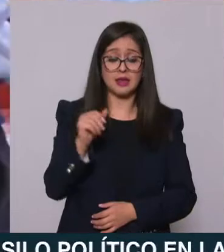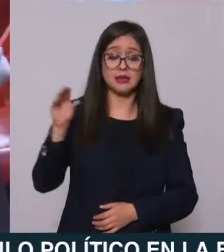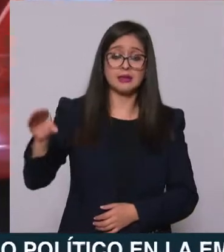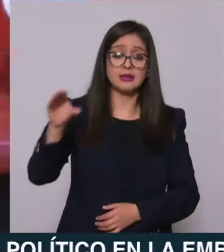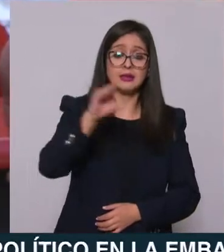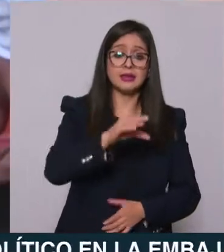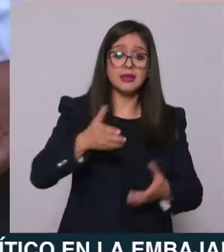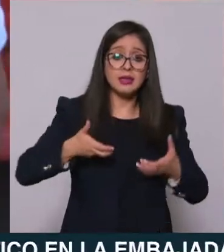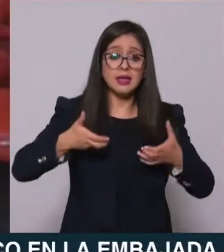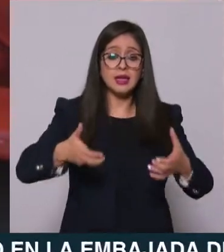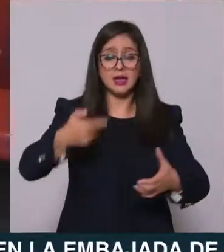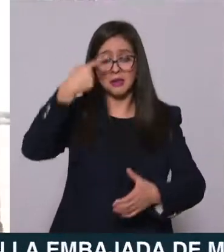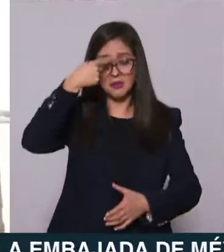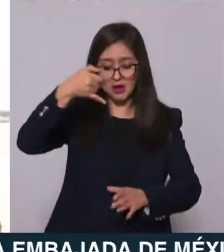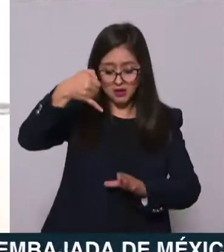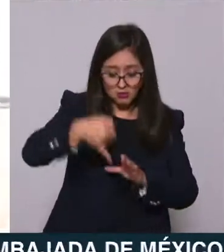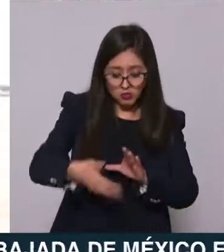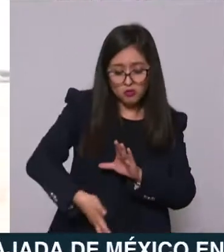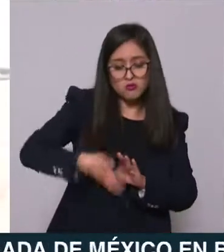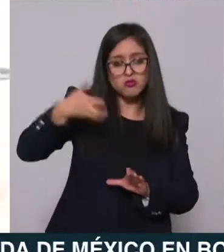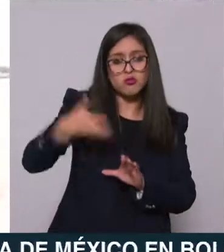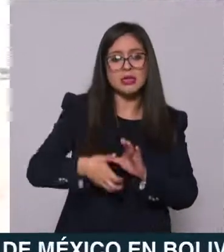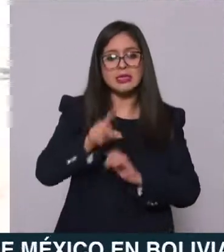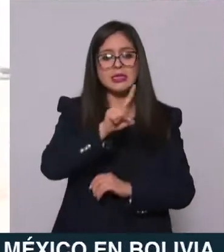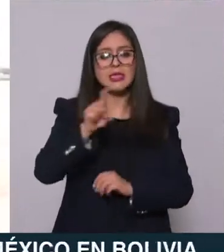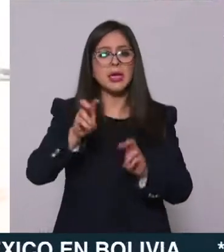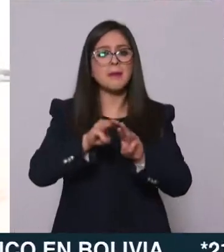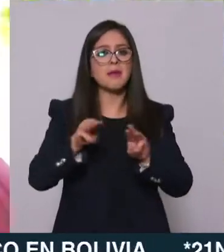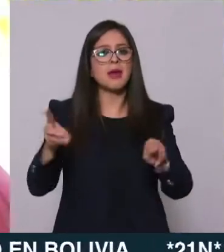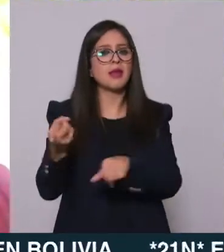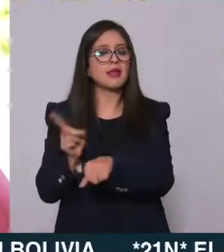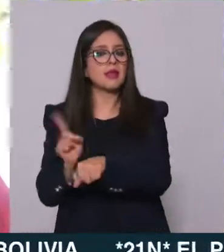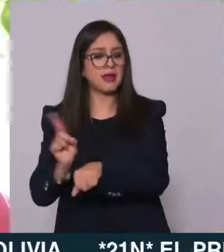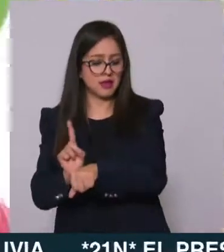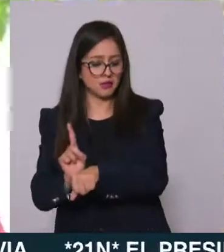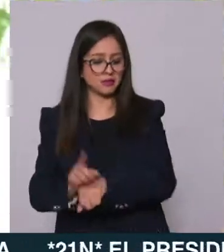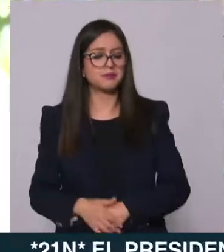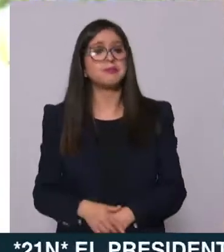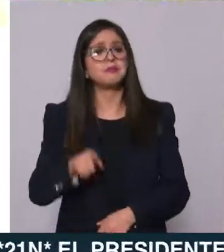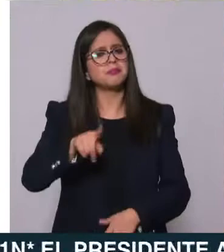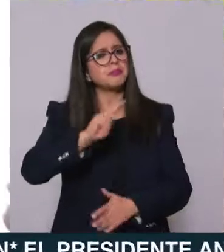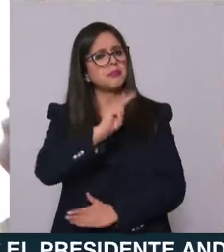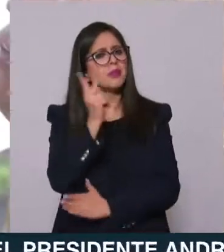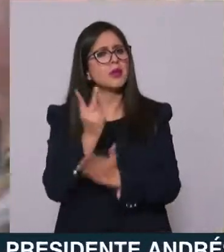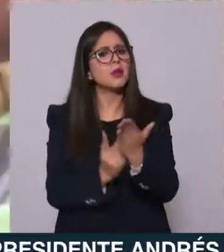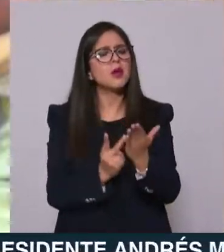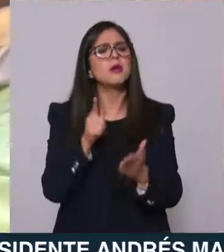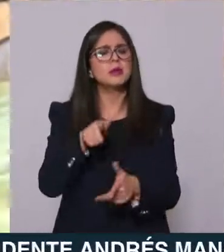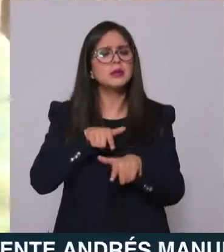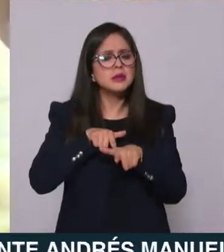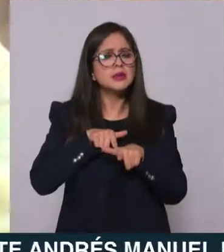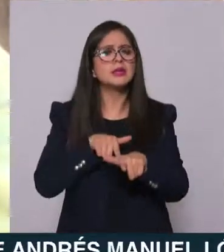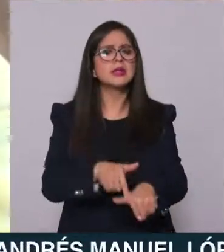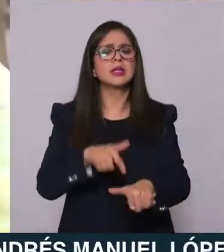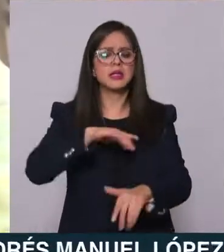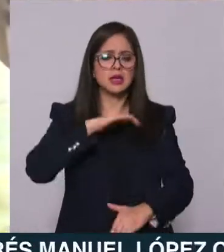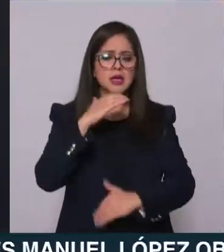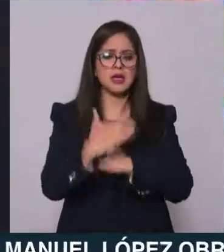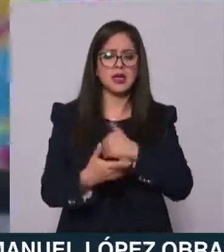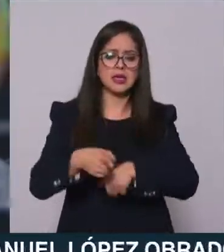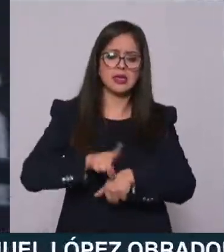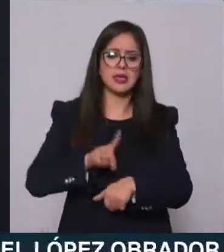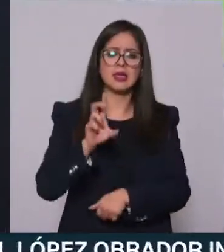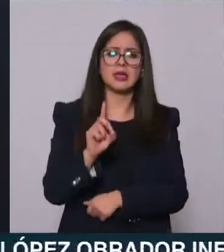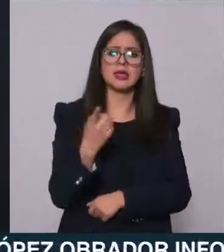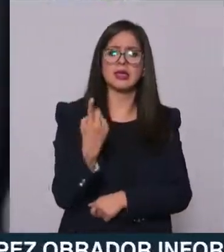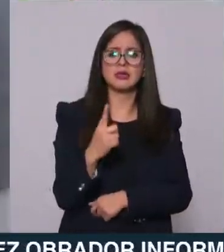van a desasolvar al día 100 metros diarios. Resaltó que el programa de desasolve será permanente, por lo que concluirá el 30 de